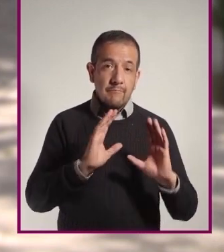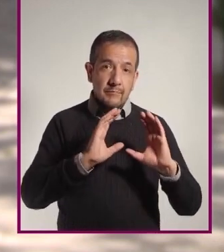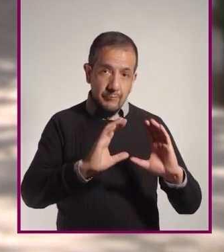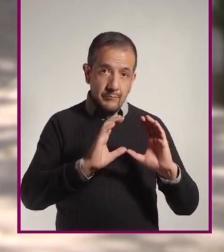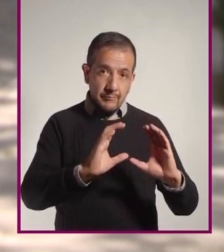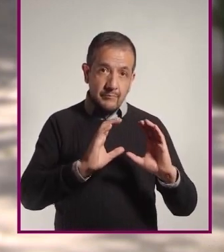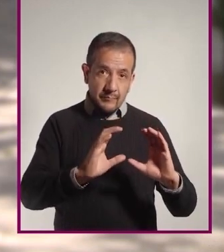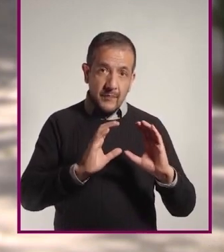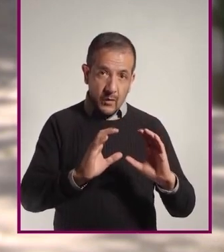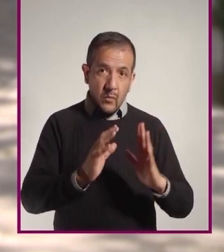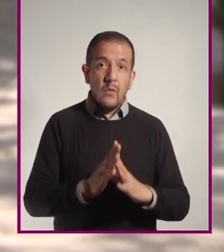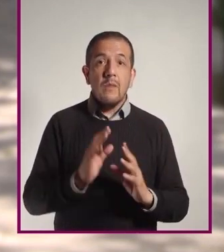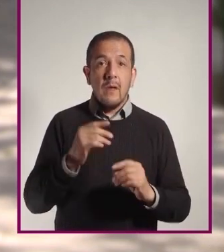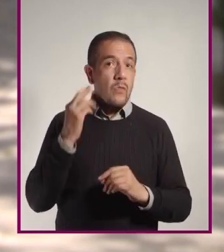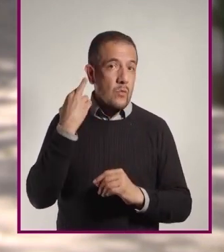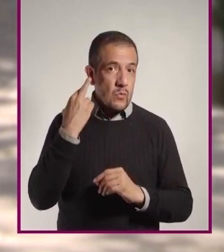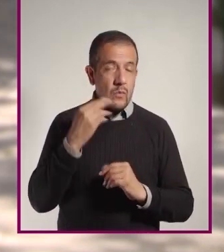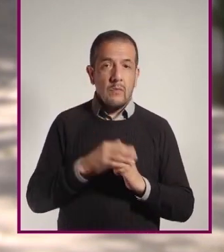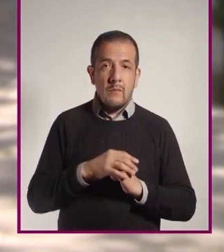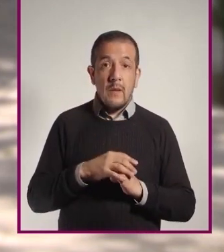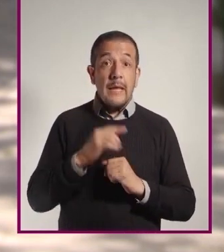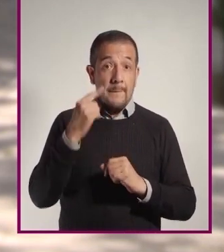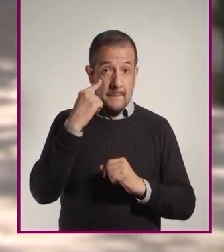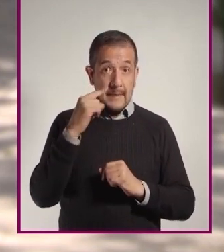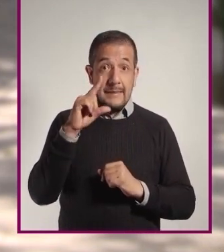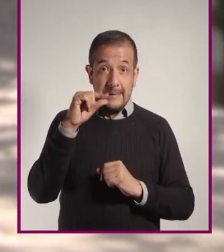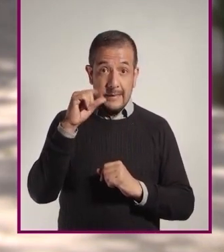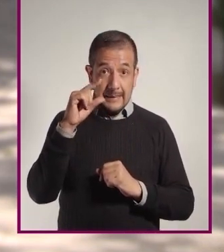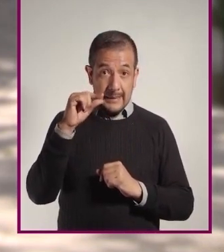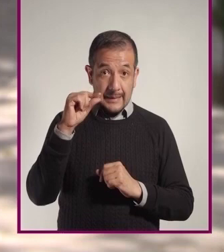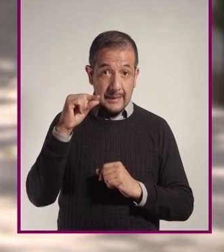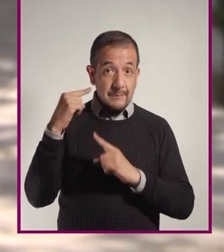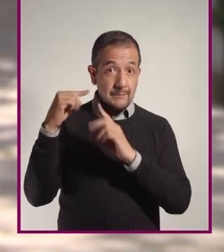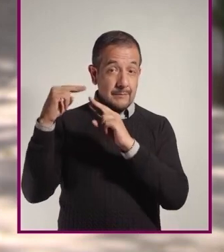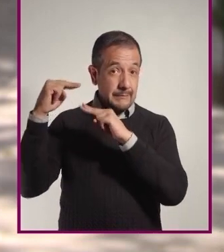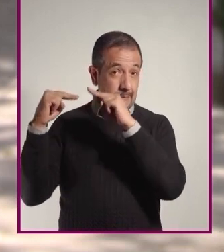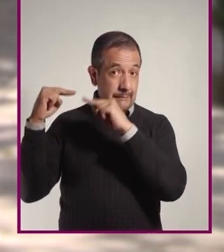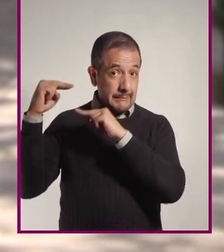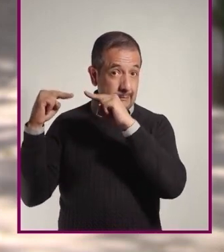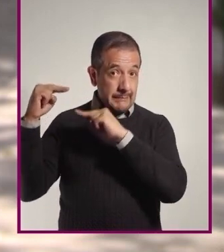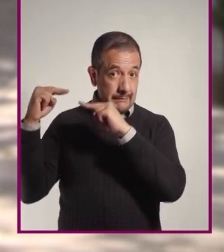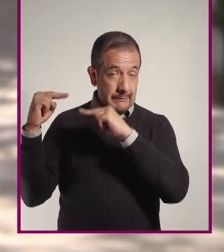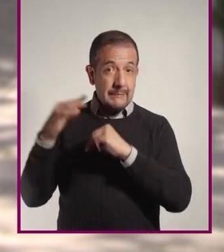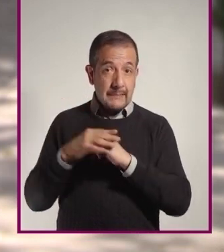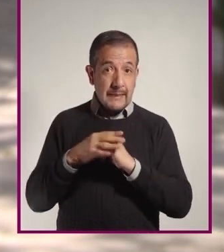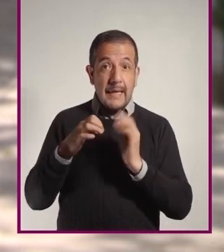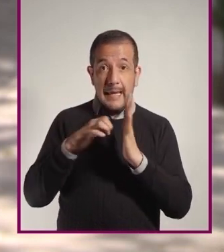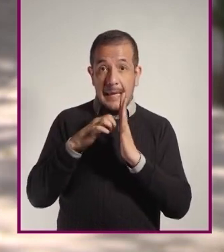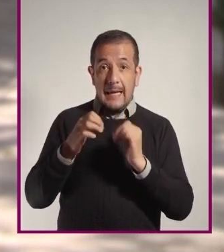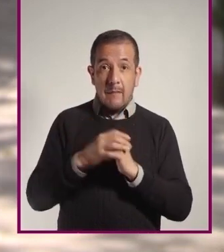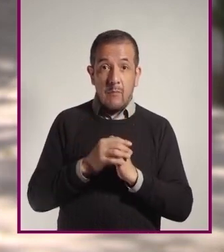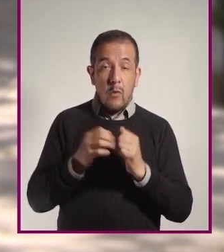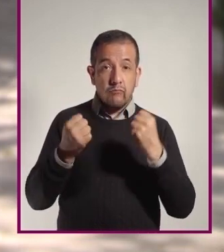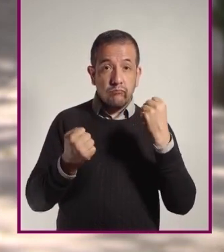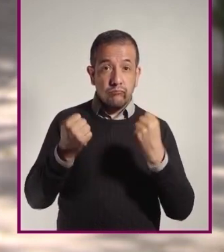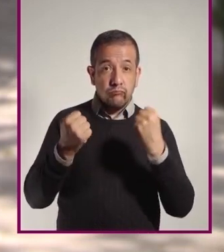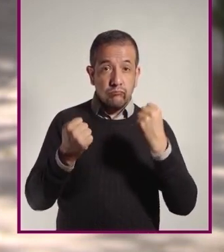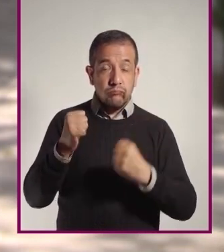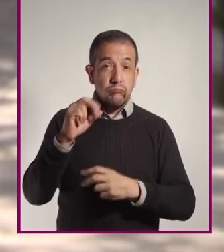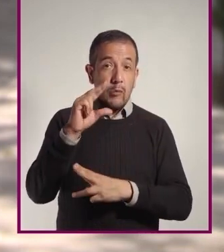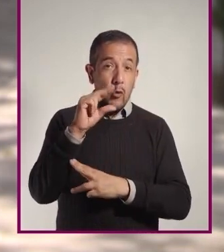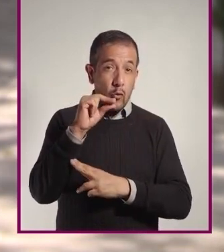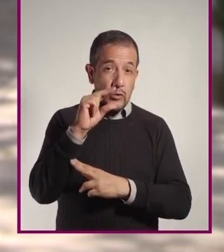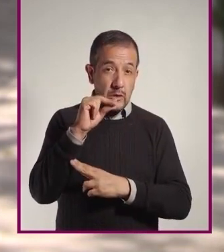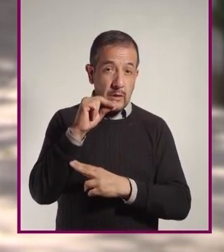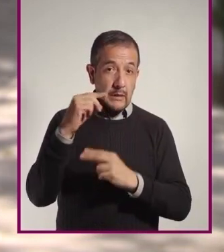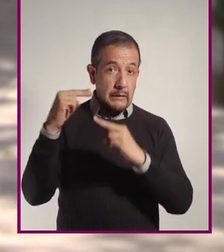de los 70 decibeles, el ambiente comienza a considerarse ruidoso. El motor de un auto emite 80 decibeles,